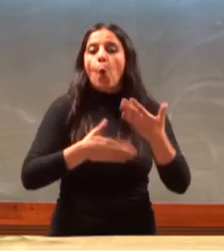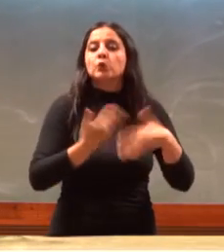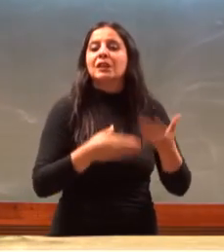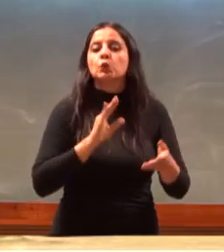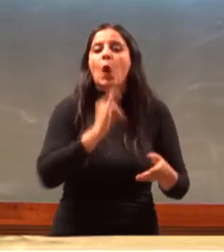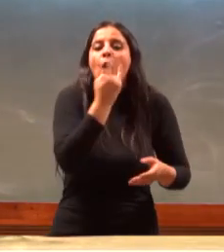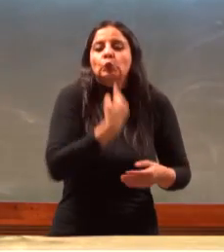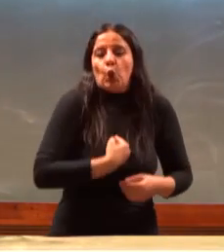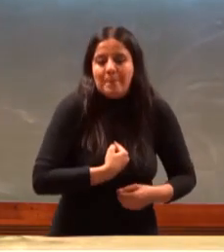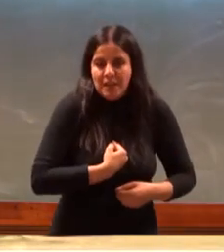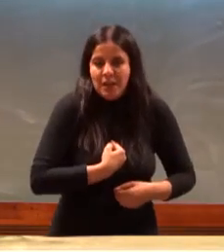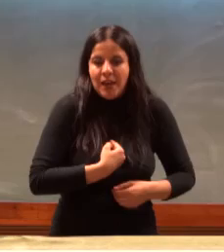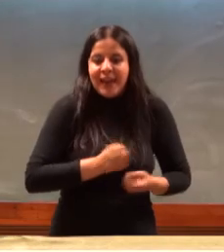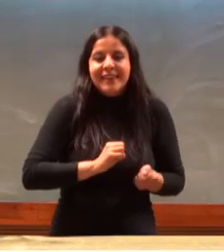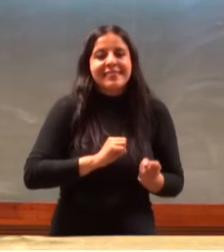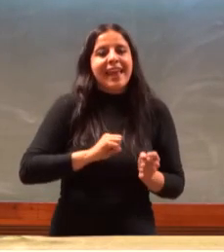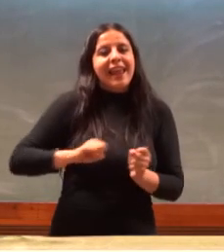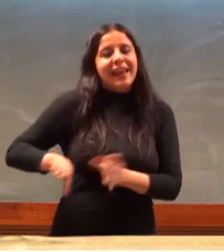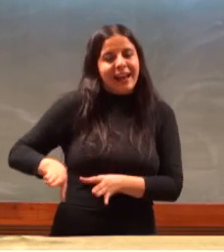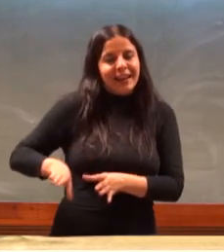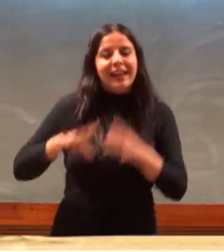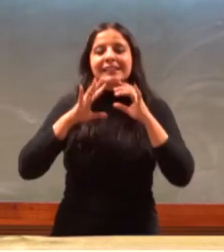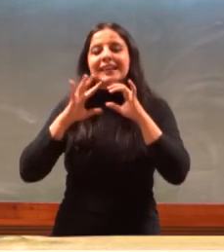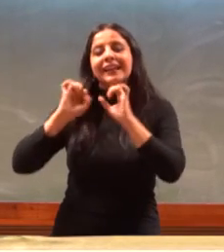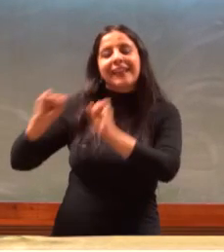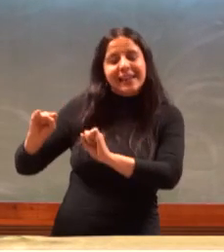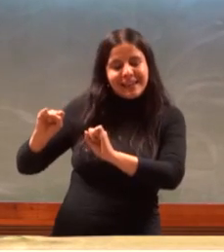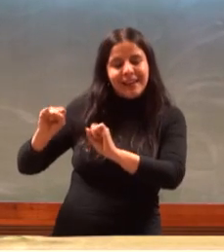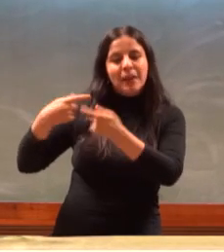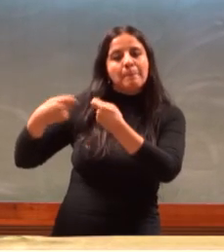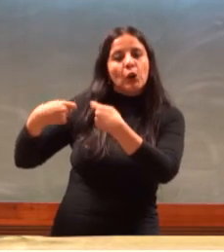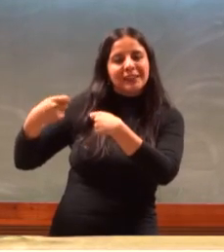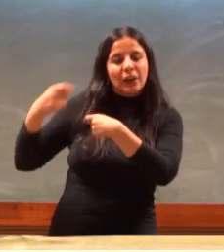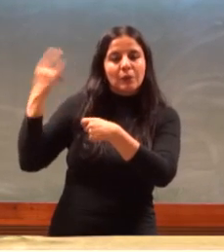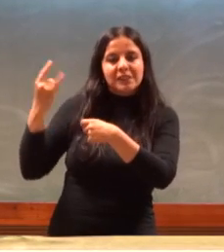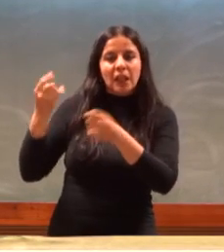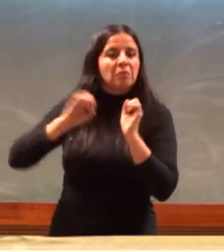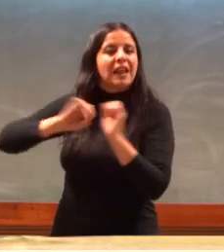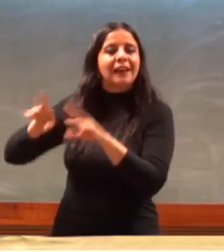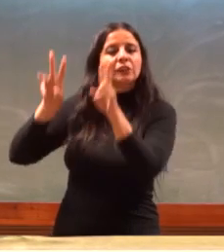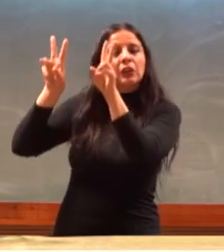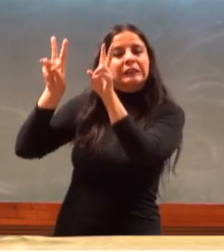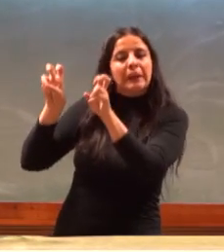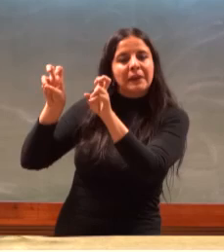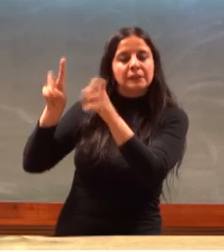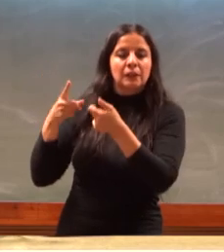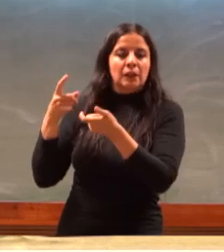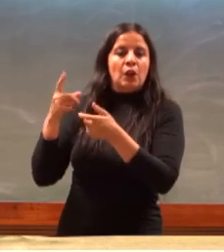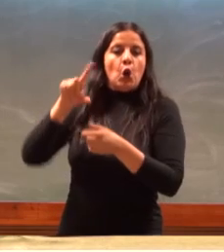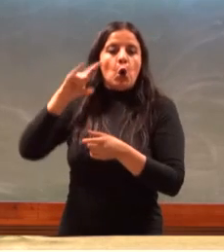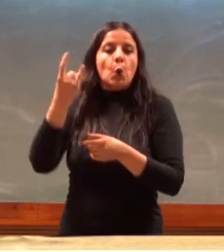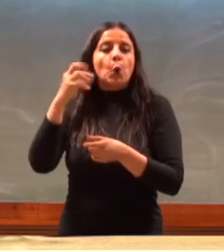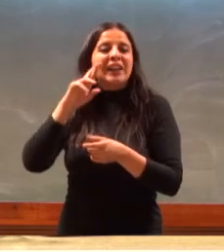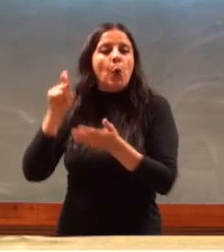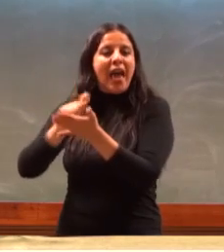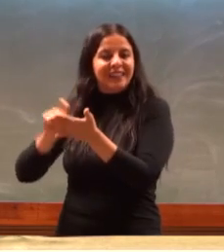delegan en la secretaría de políticas universitar aras aspectos organizativos aspectos curriculares y aspectos estudiantiles qué implicancia